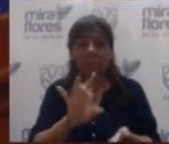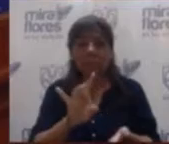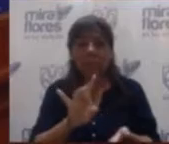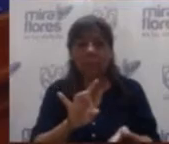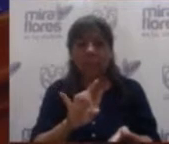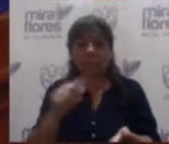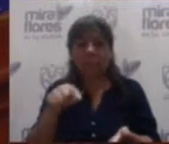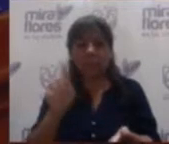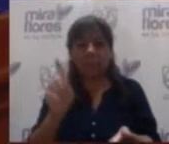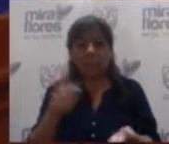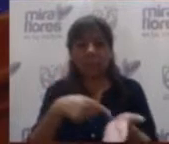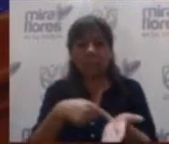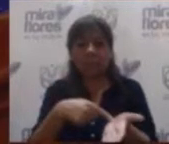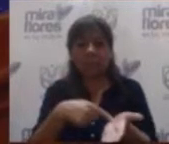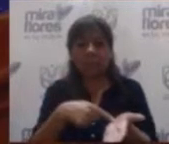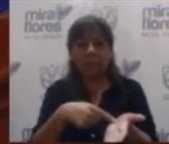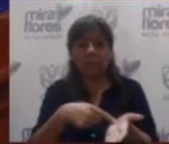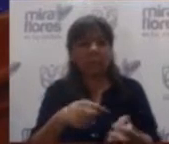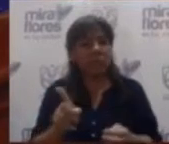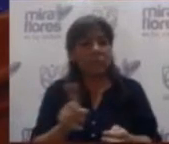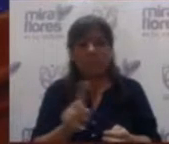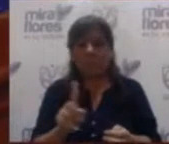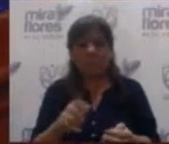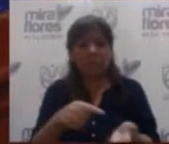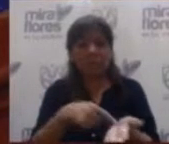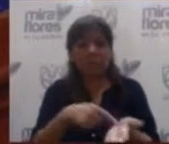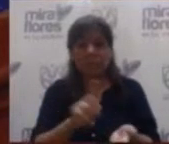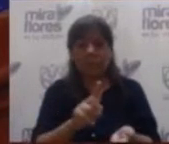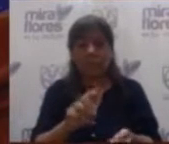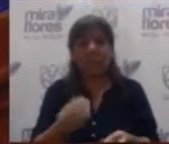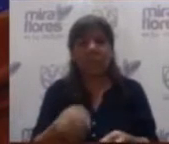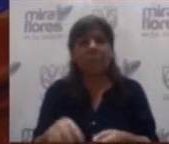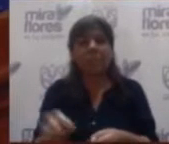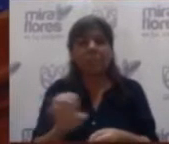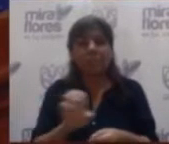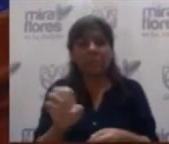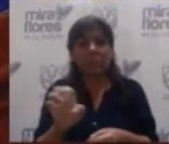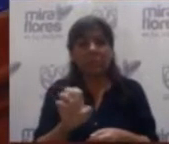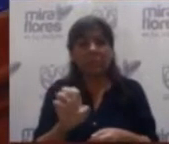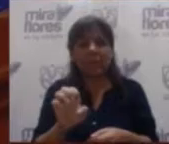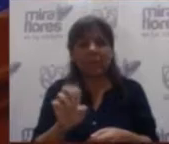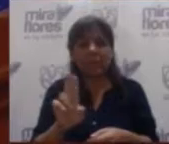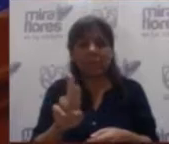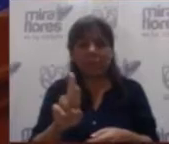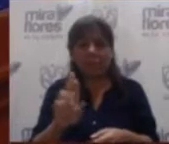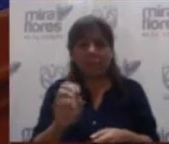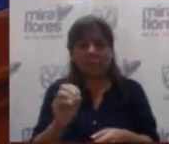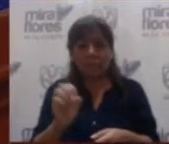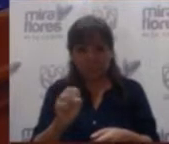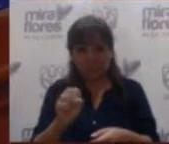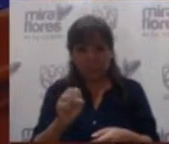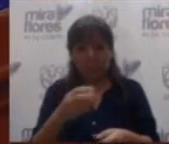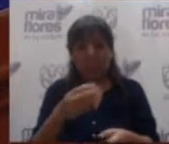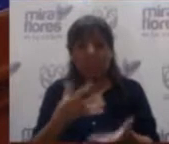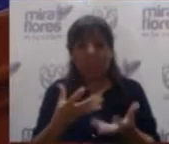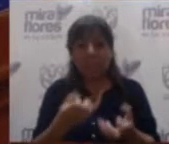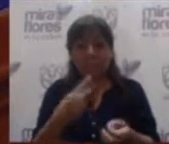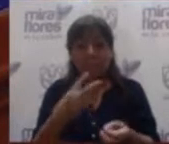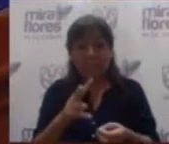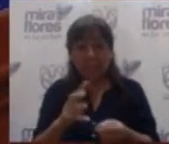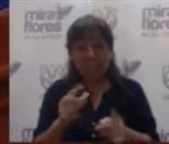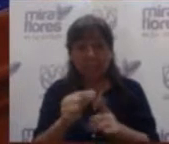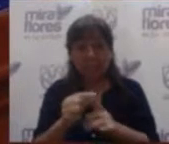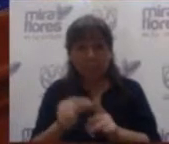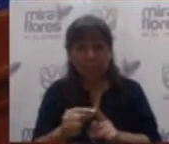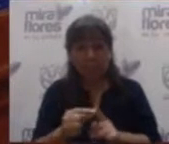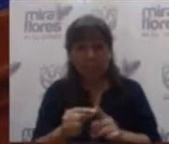y nunca he hablado de deuda, he hablado de euros, y lo dice bien claro en el audio. Por favor, quisiera que rectifiquen estas dos cositas